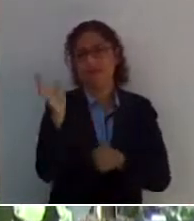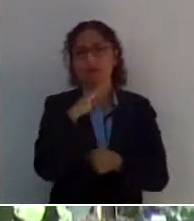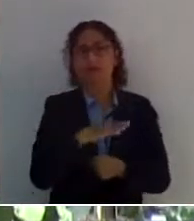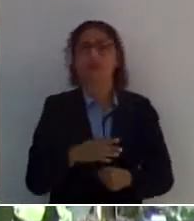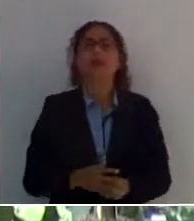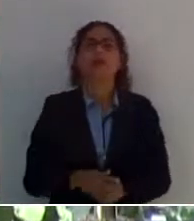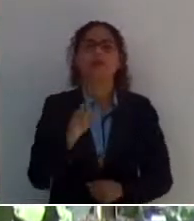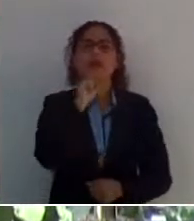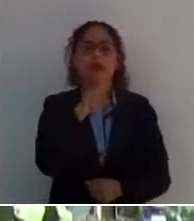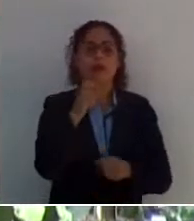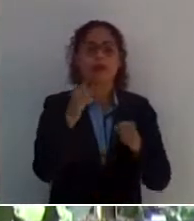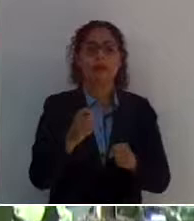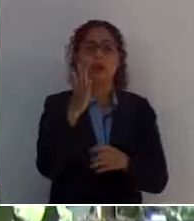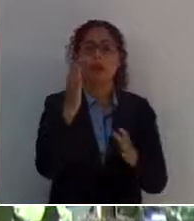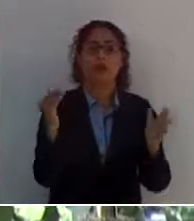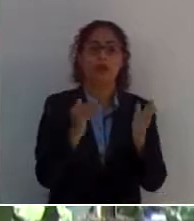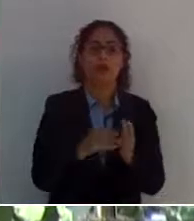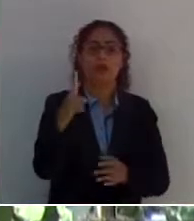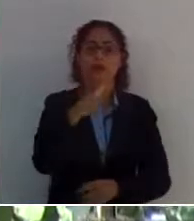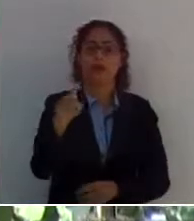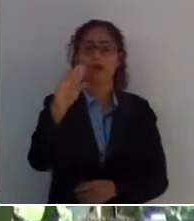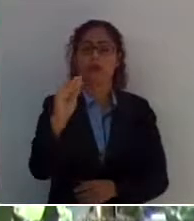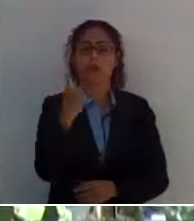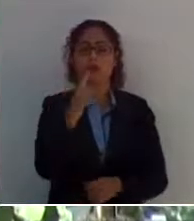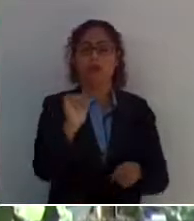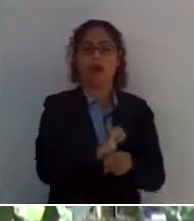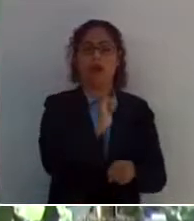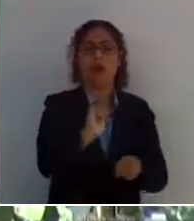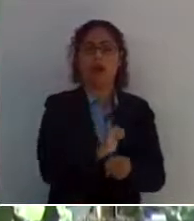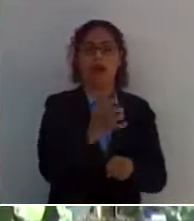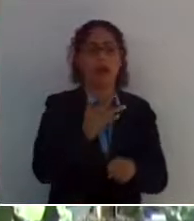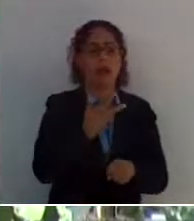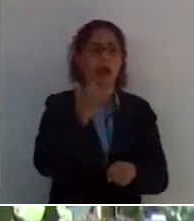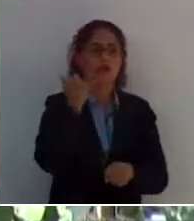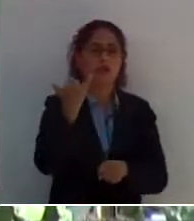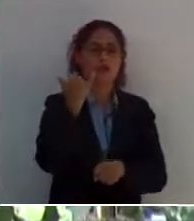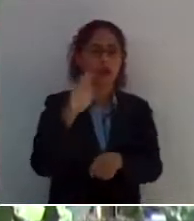También hemos asegurado 4.191